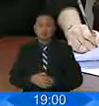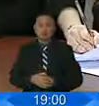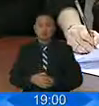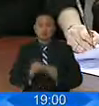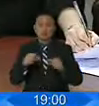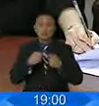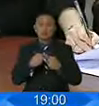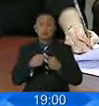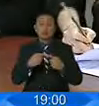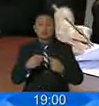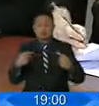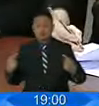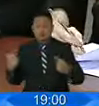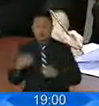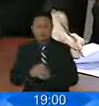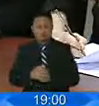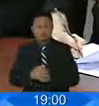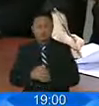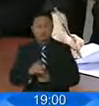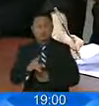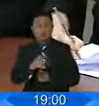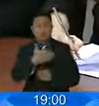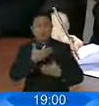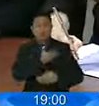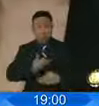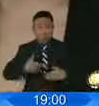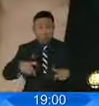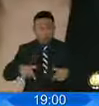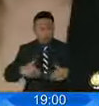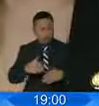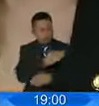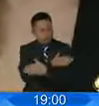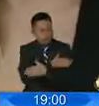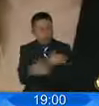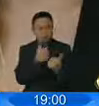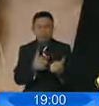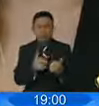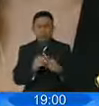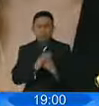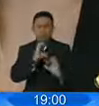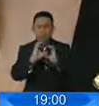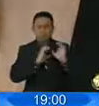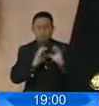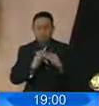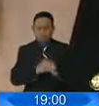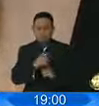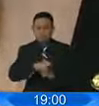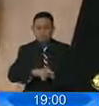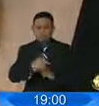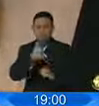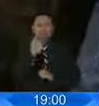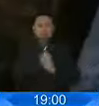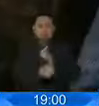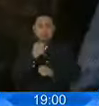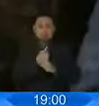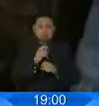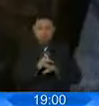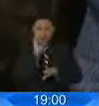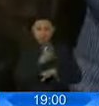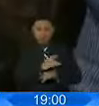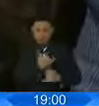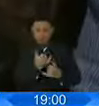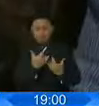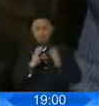oposición rechazan. Felicitan al presidente Lenín Moreno por tender puentes de diálogo con sectores excluidos durante los últimos 10 años. Todos